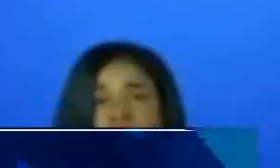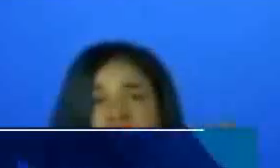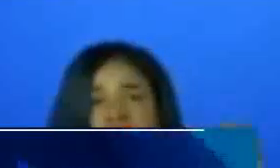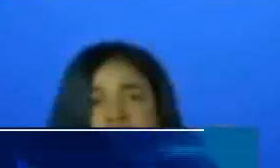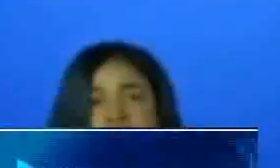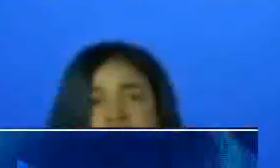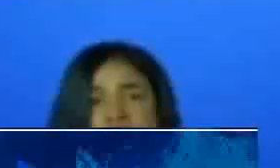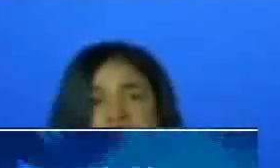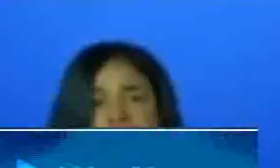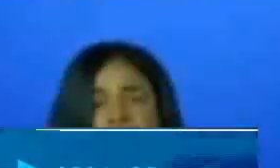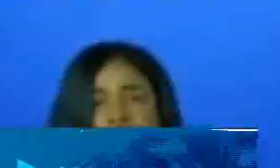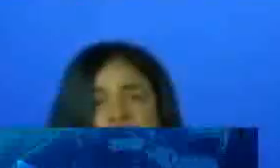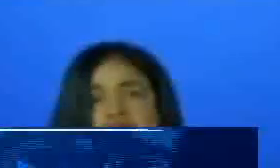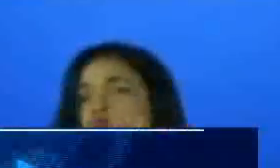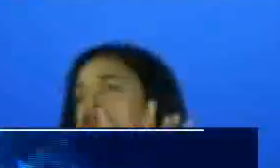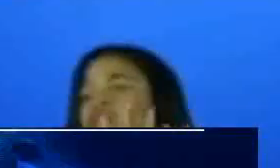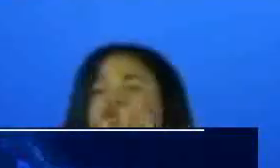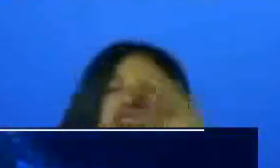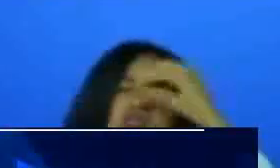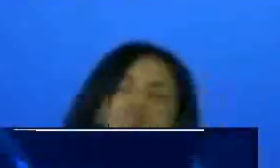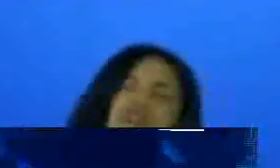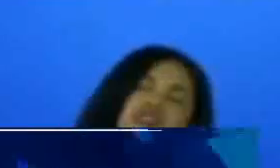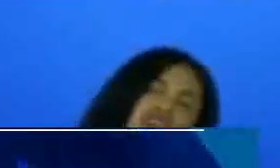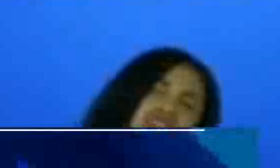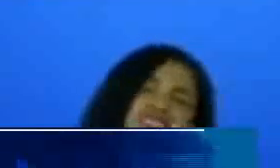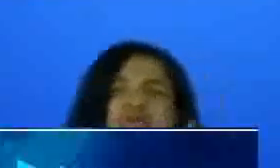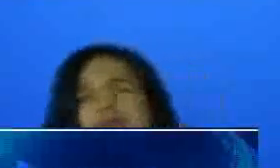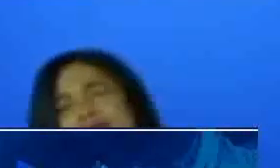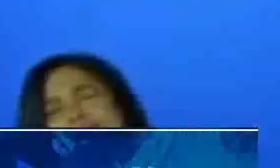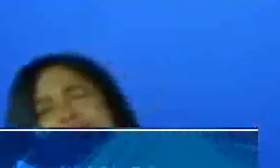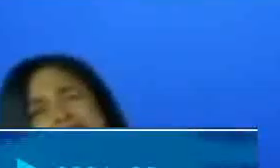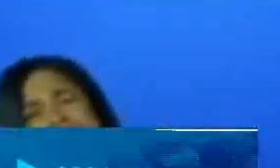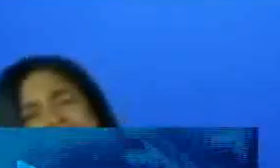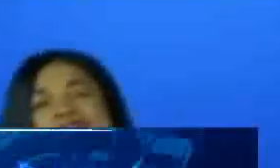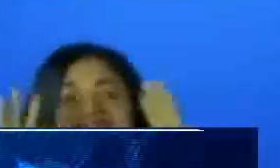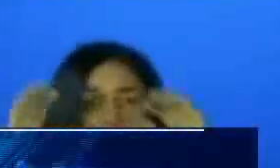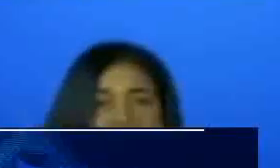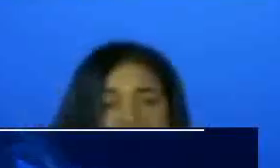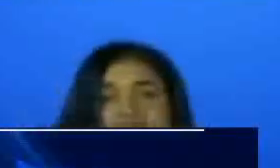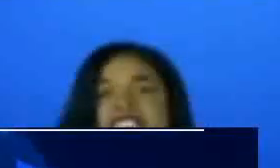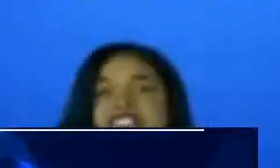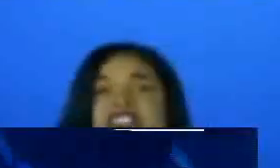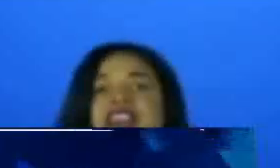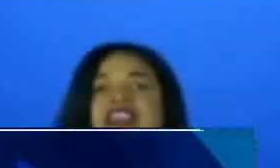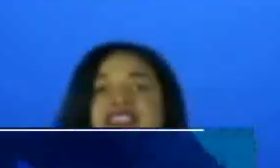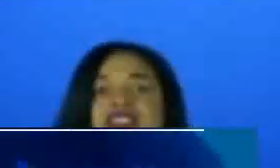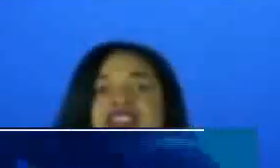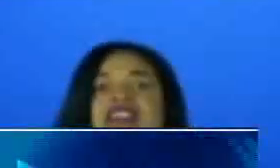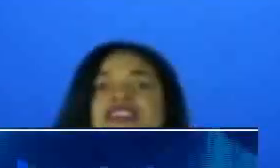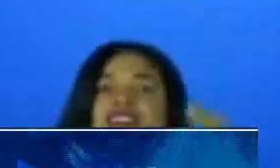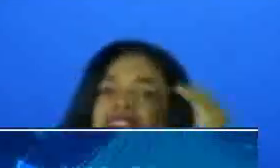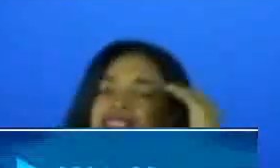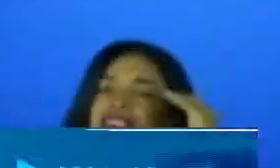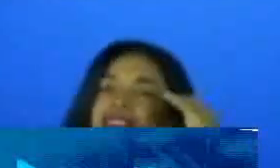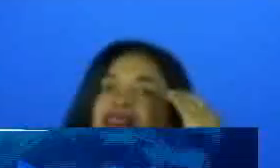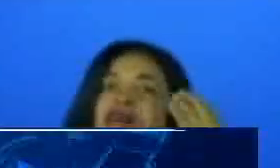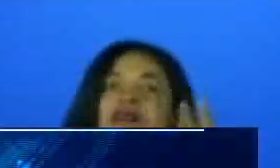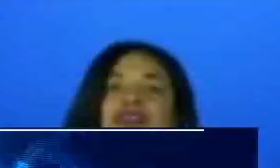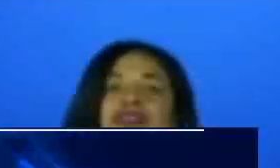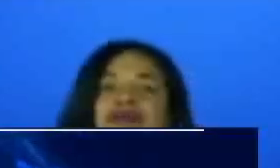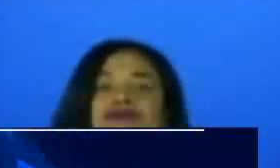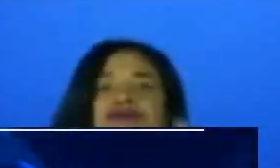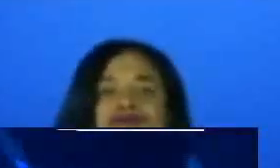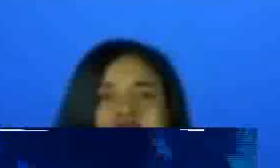A los muchachos no se les abarrota de palabras, se les enseña a manipular piezas, procesos, a